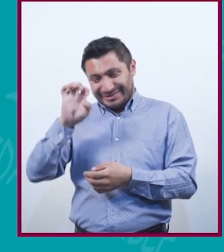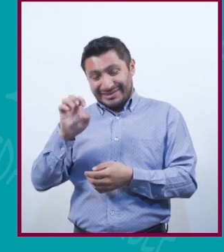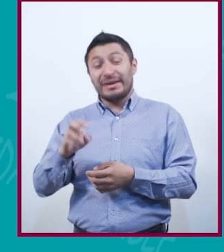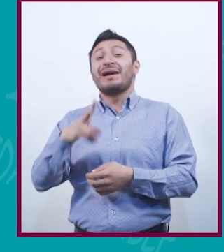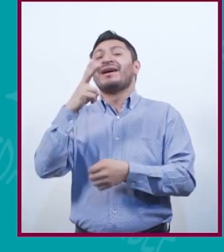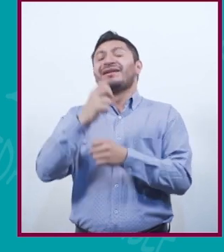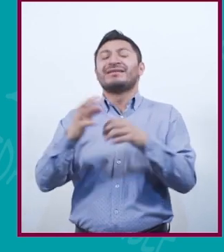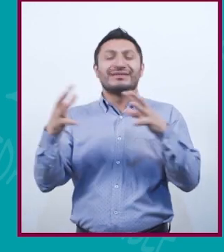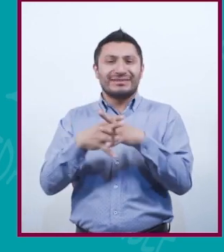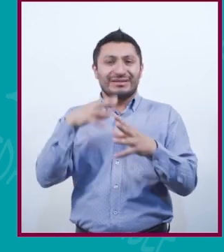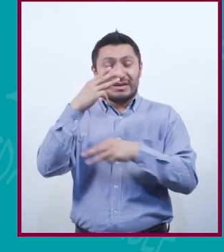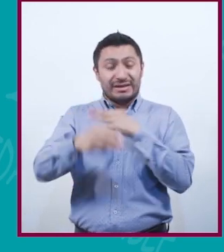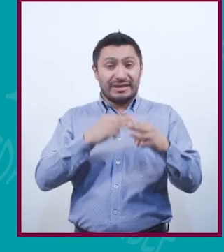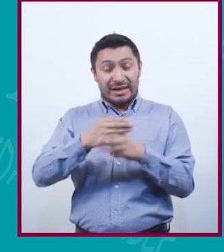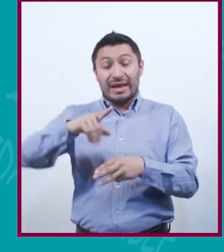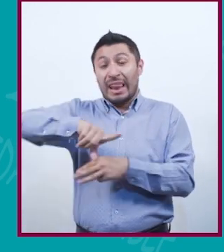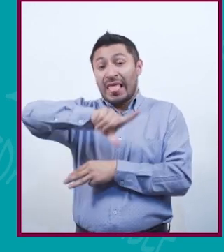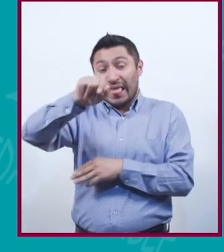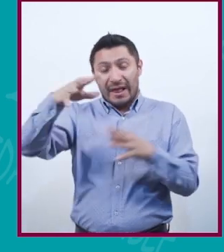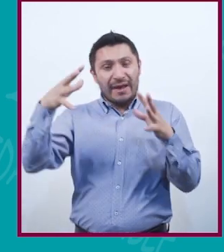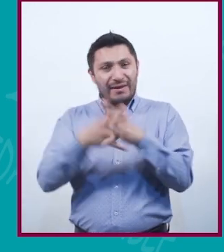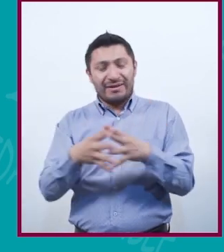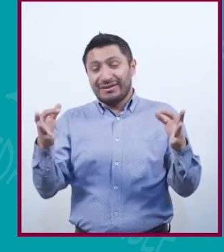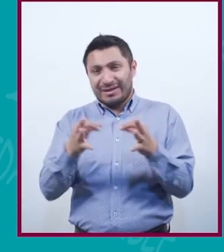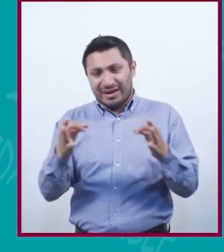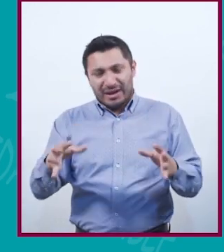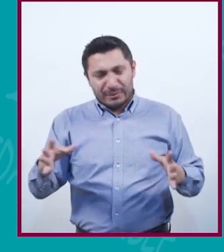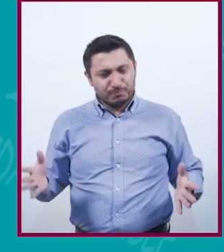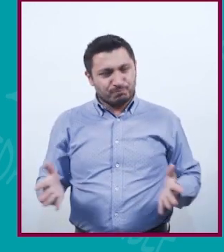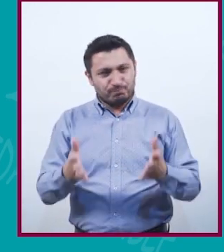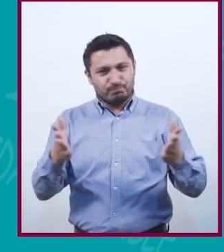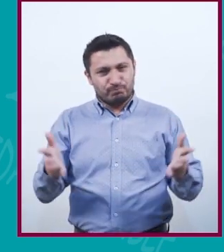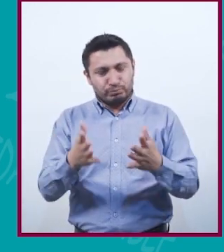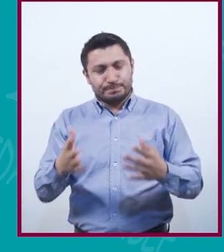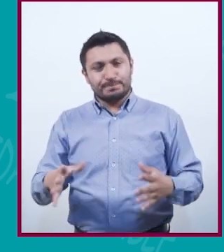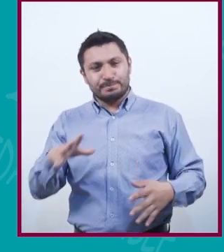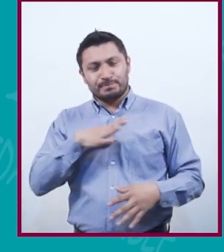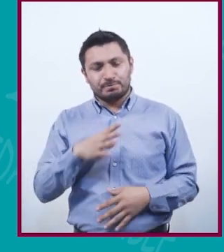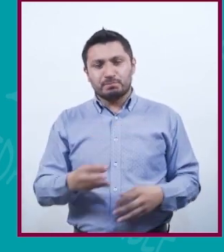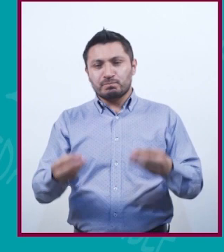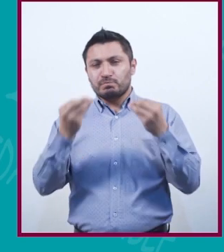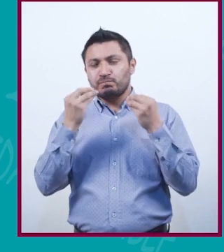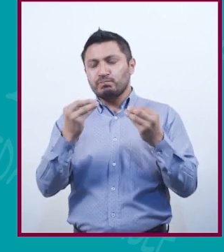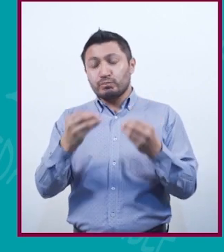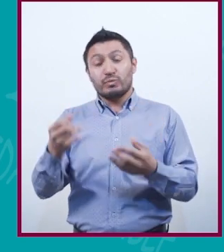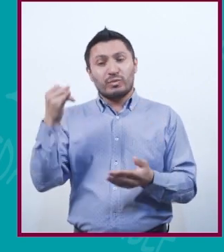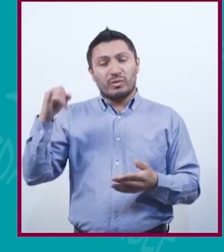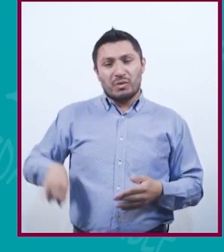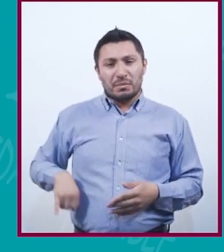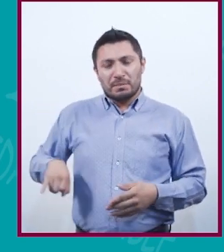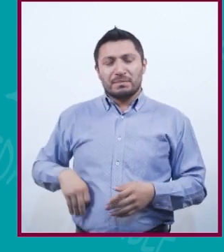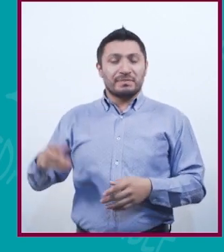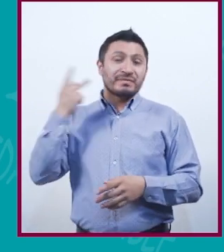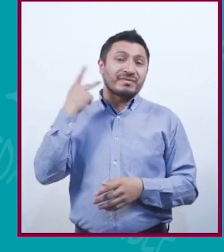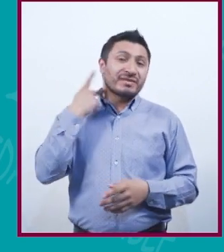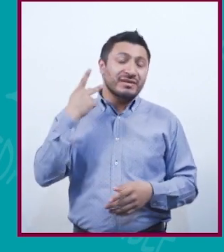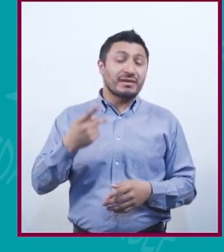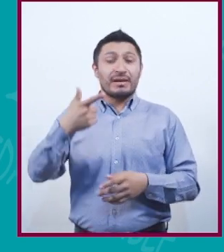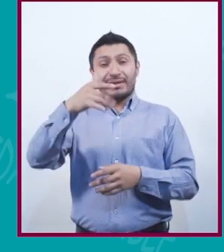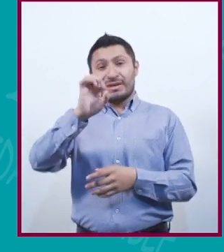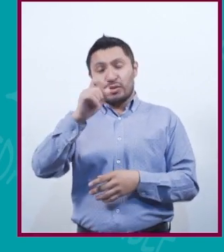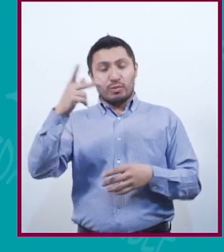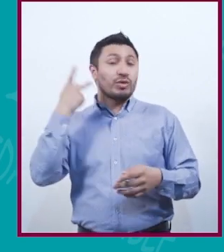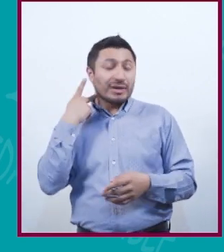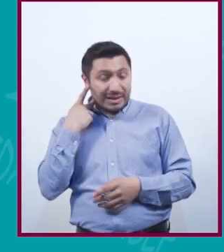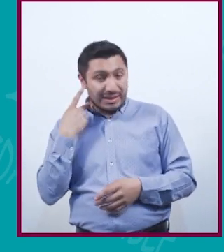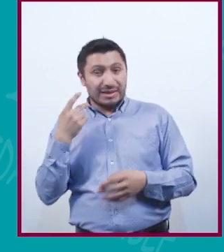La Segunda Guerra Mundial y luego la Guerra Fría reforzaron la presencia y multiplicaron los intereses políticos